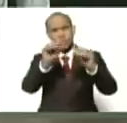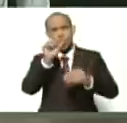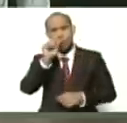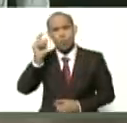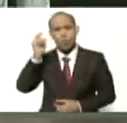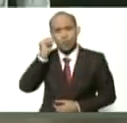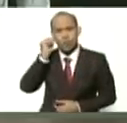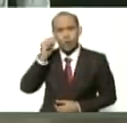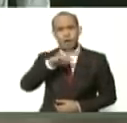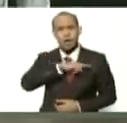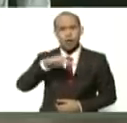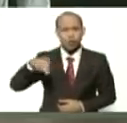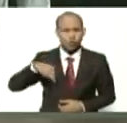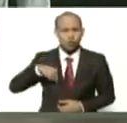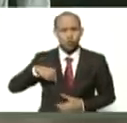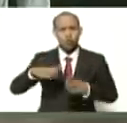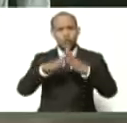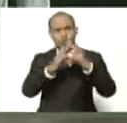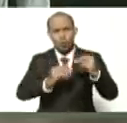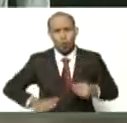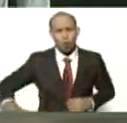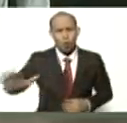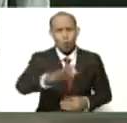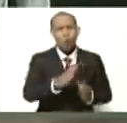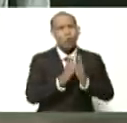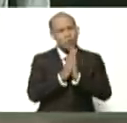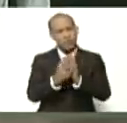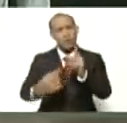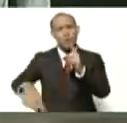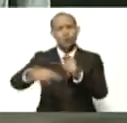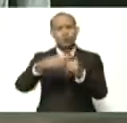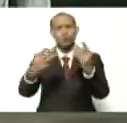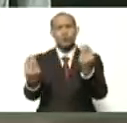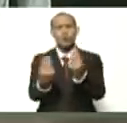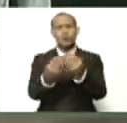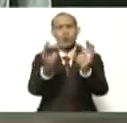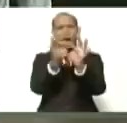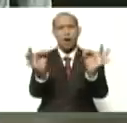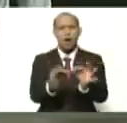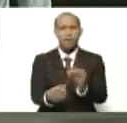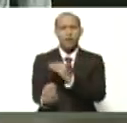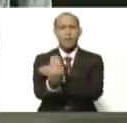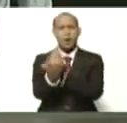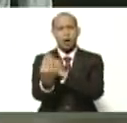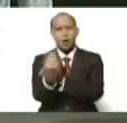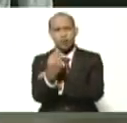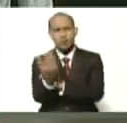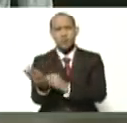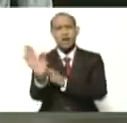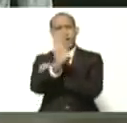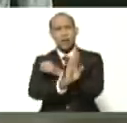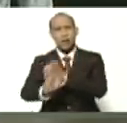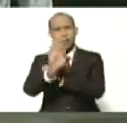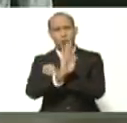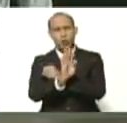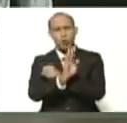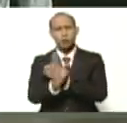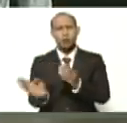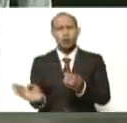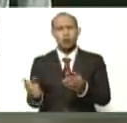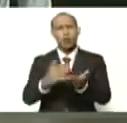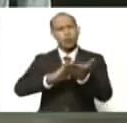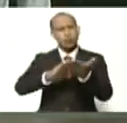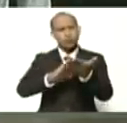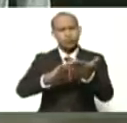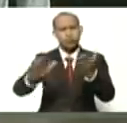caraqueña vamos todos y todas a sumarnos con nuestro método para cuidarnos para protegernos y para salir victorioso en esta